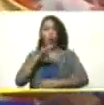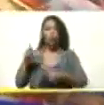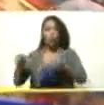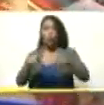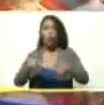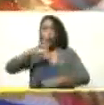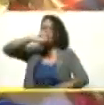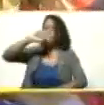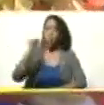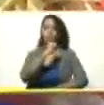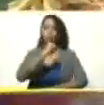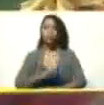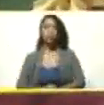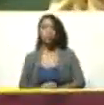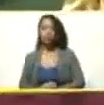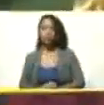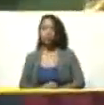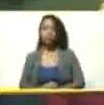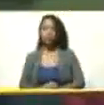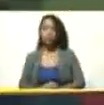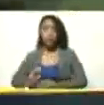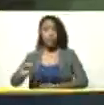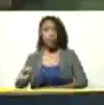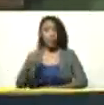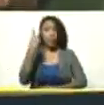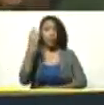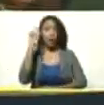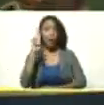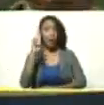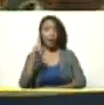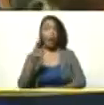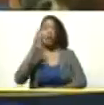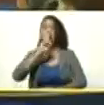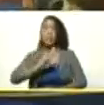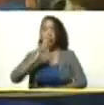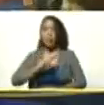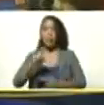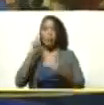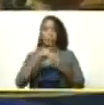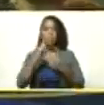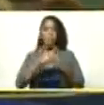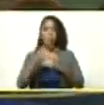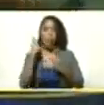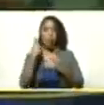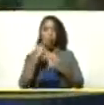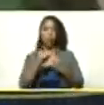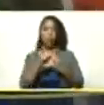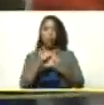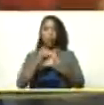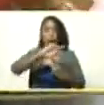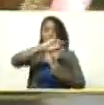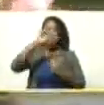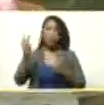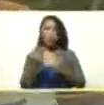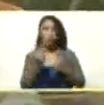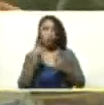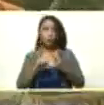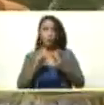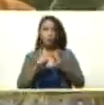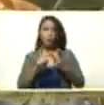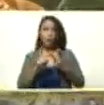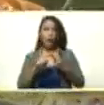amada. Y si la primera R es la resistencia, Ernesto, si la segunda R es